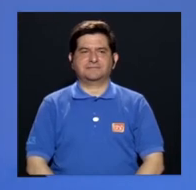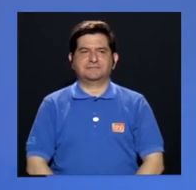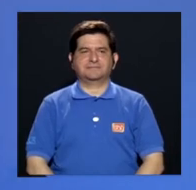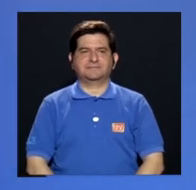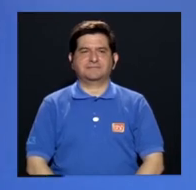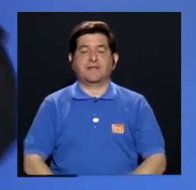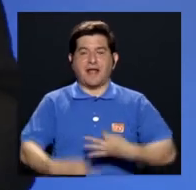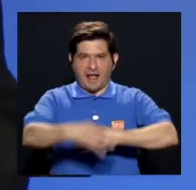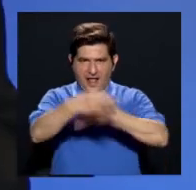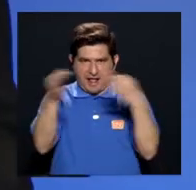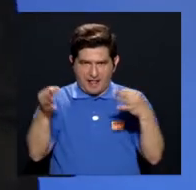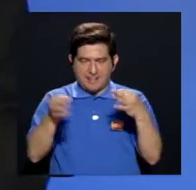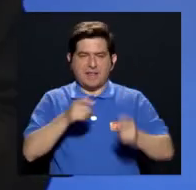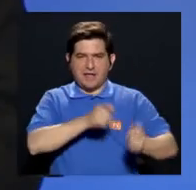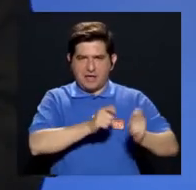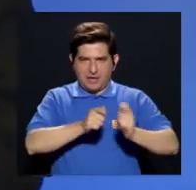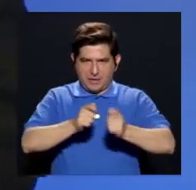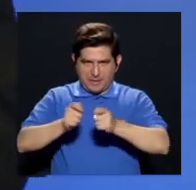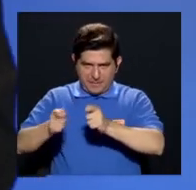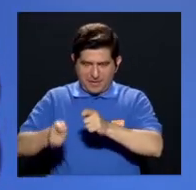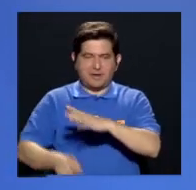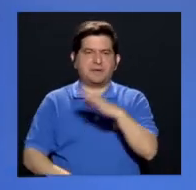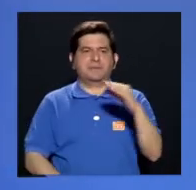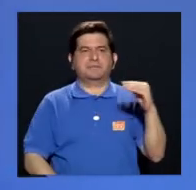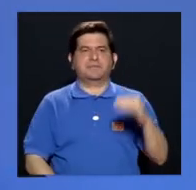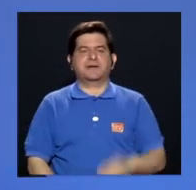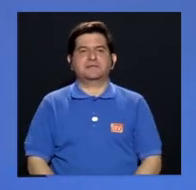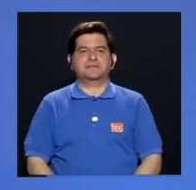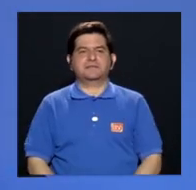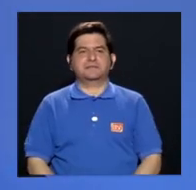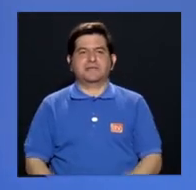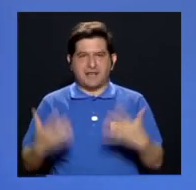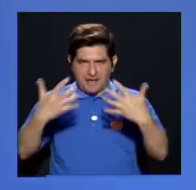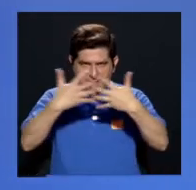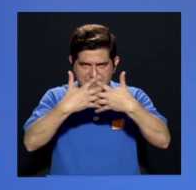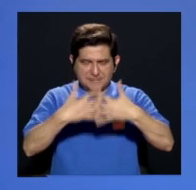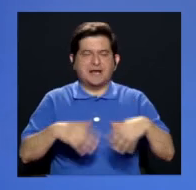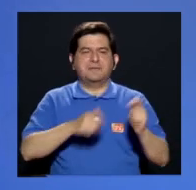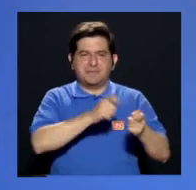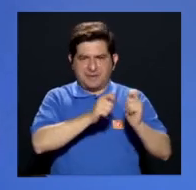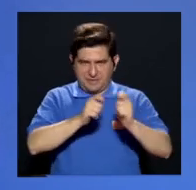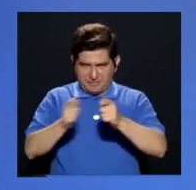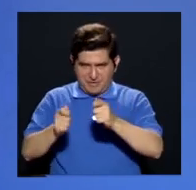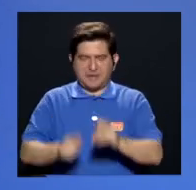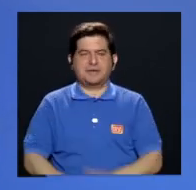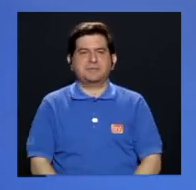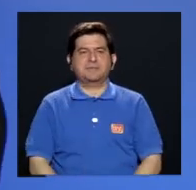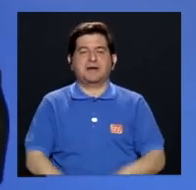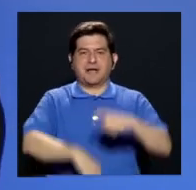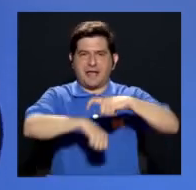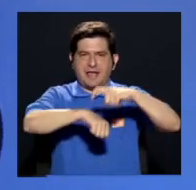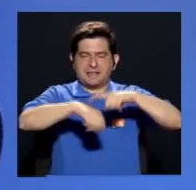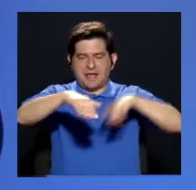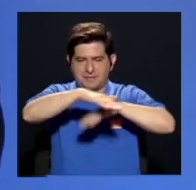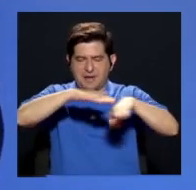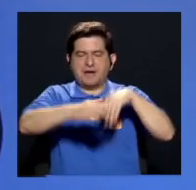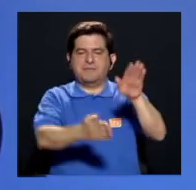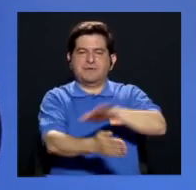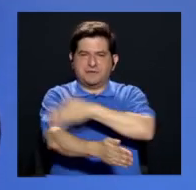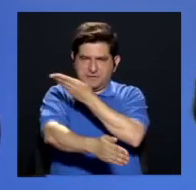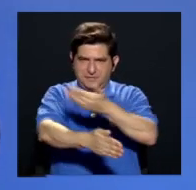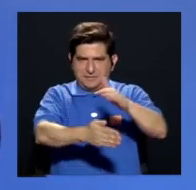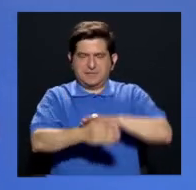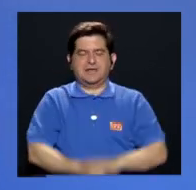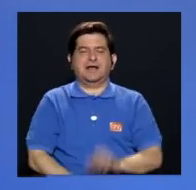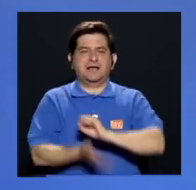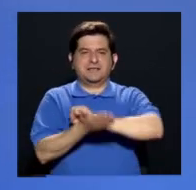al taller de marimbas y al ensamble de marimbas de la etapa básica de música